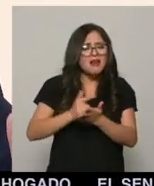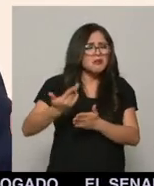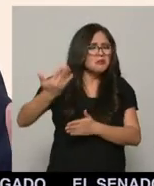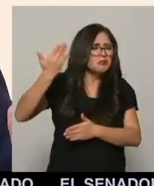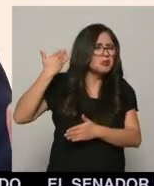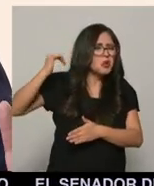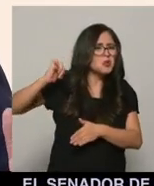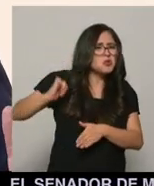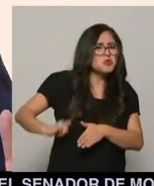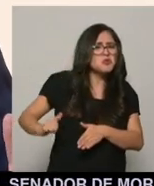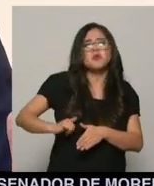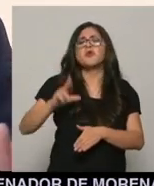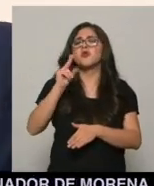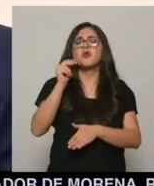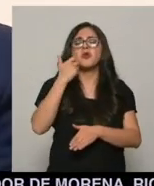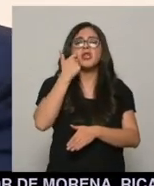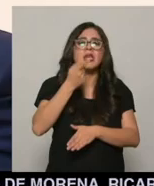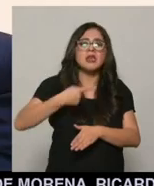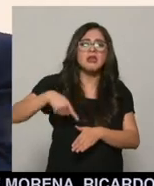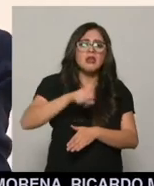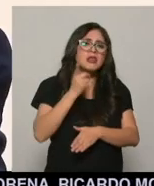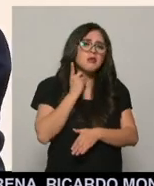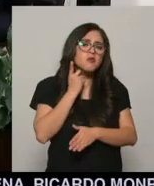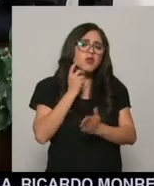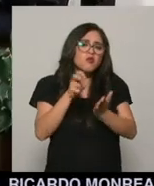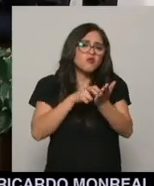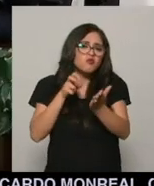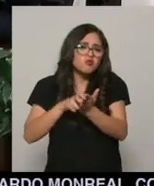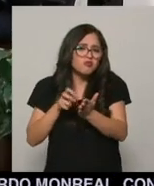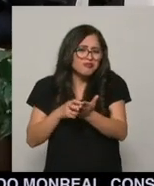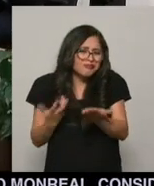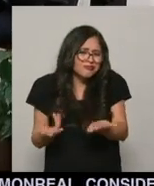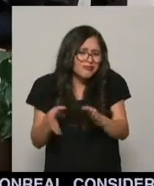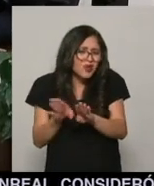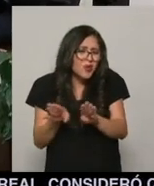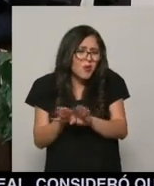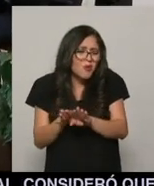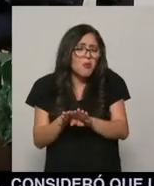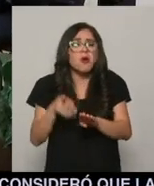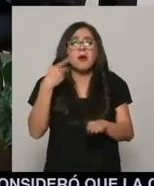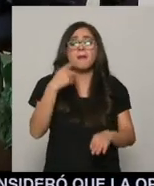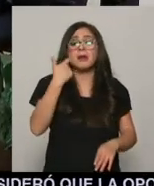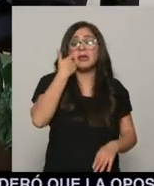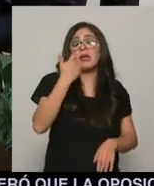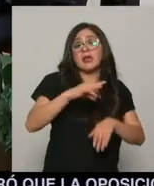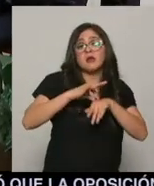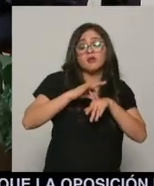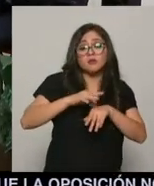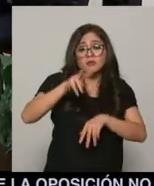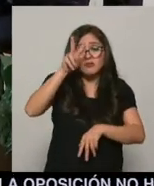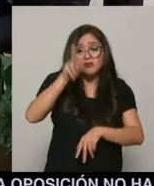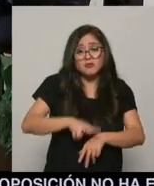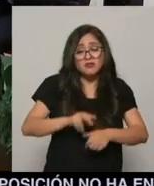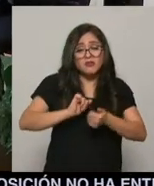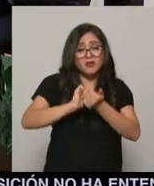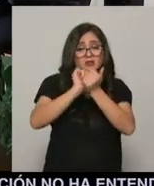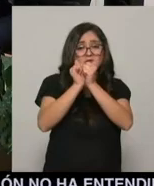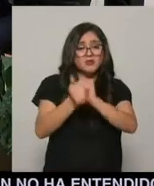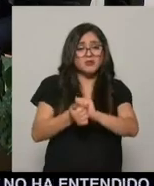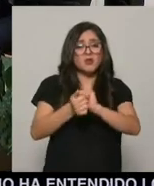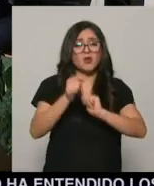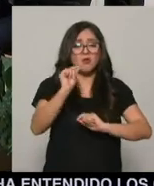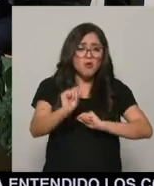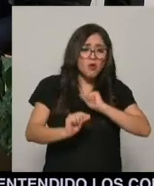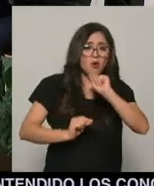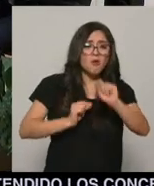querido modificar desde que iniciamos, quieren que una nueva realidad se conduzca y se lleve a